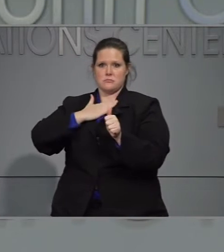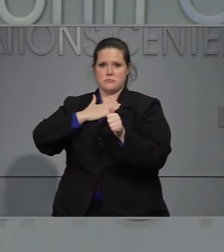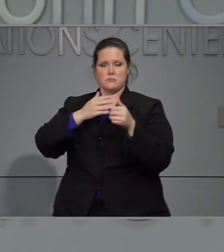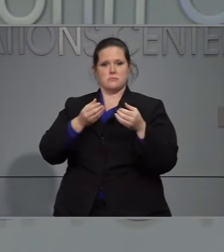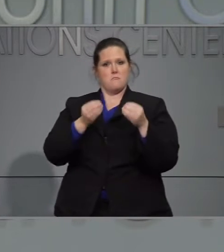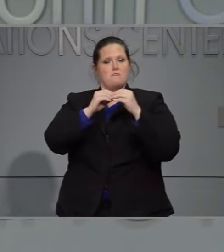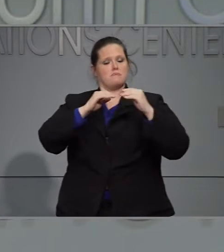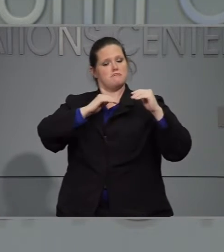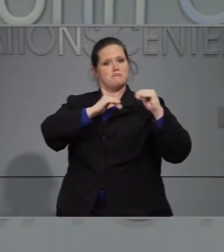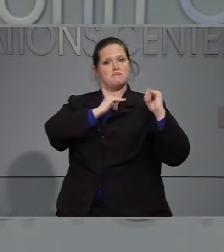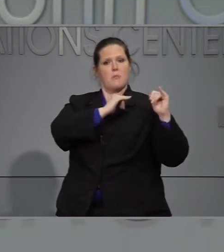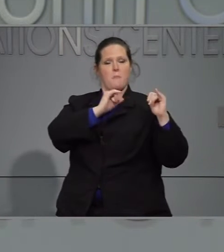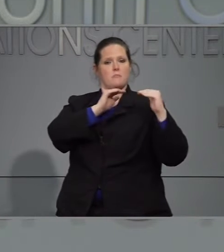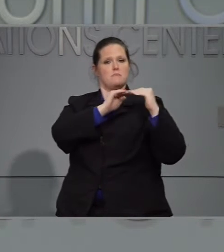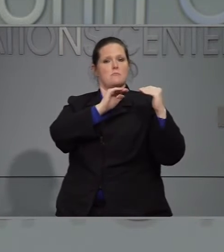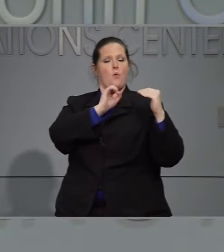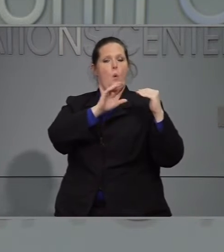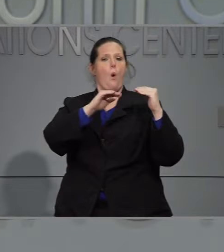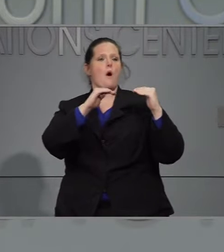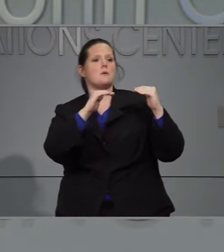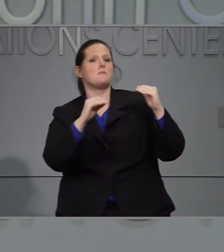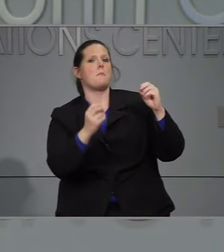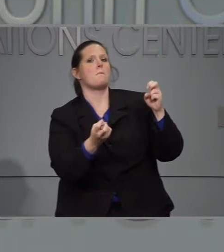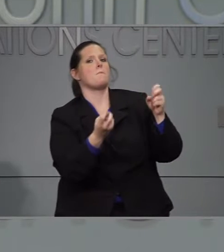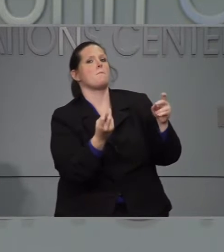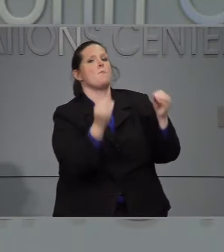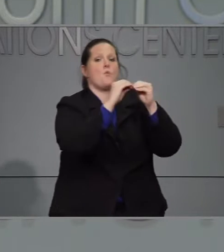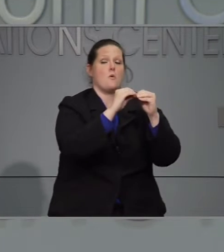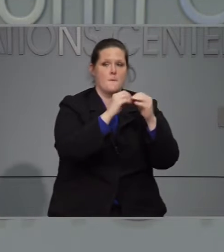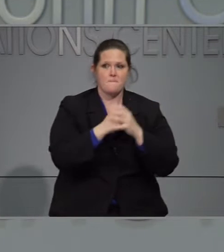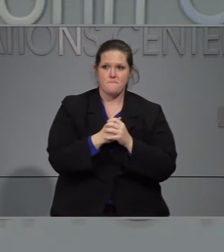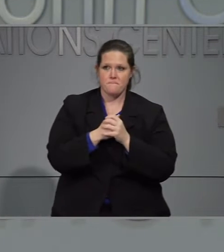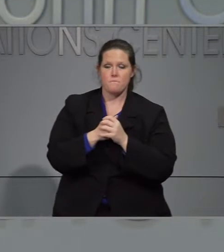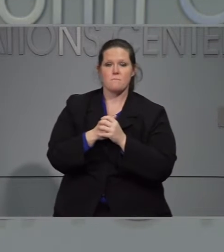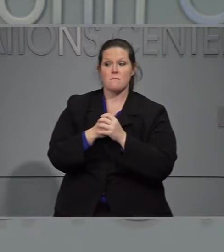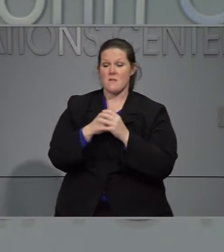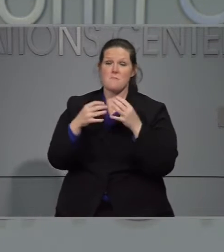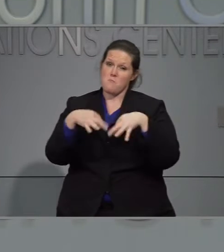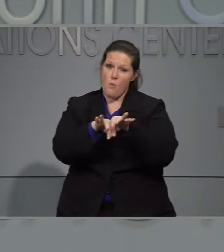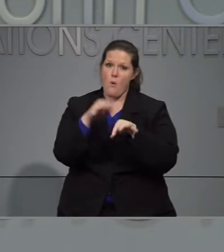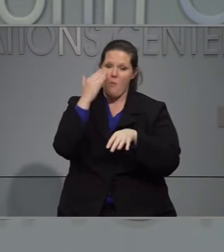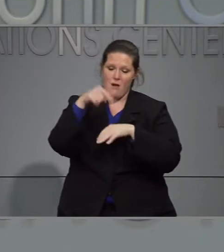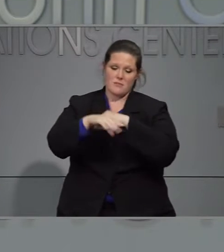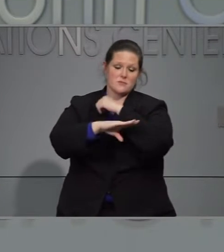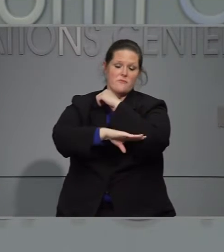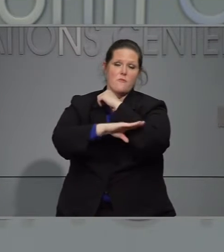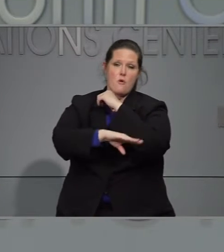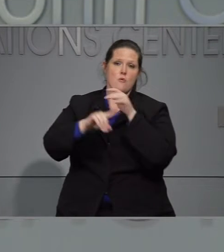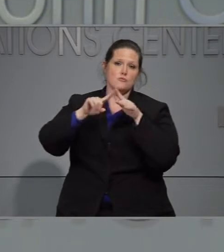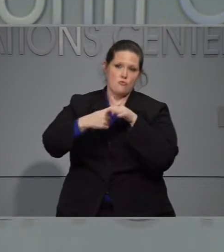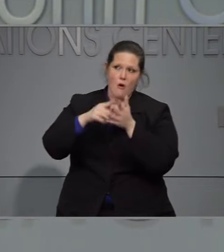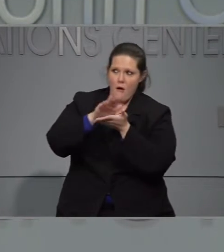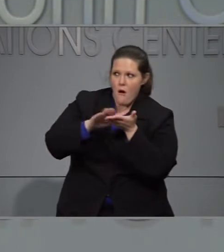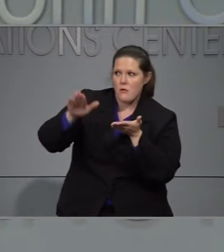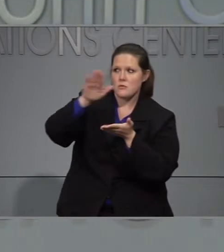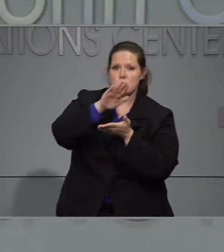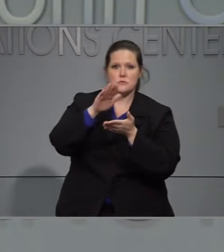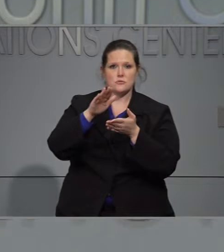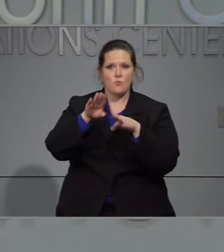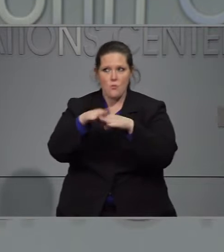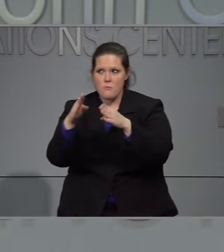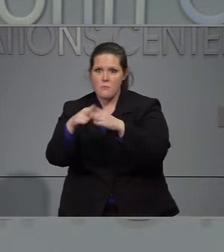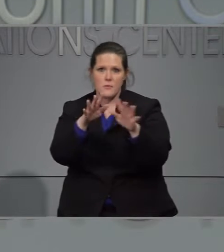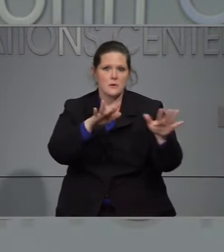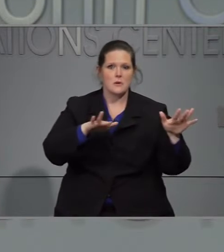programando iniciar clases traerán a personas de todo el país a nuestro estado. estado. Y nosotros vemos que